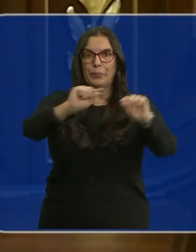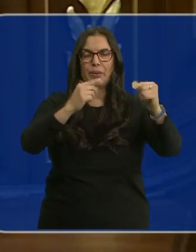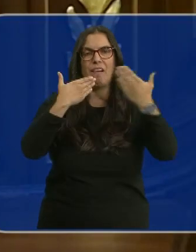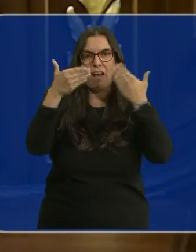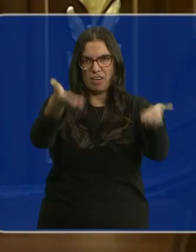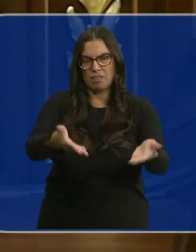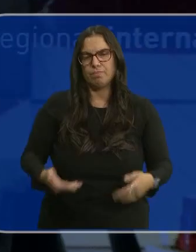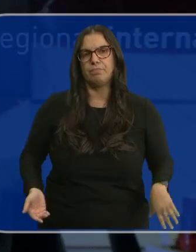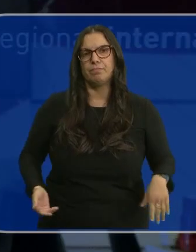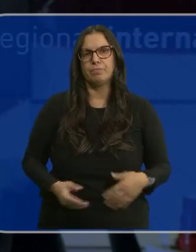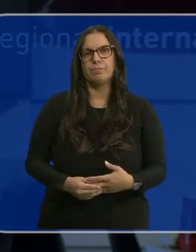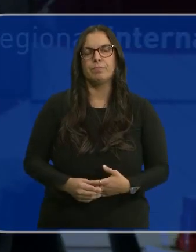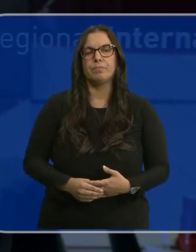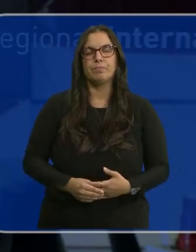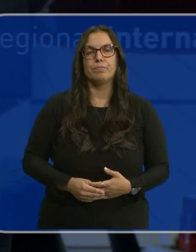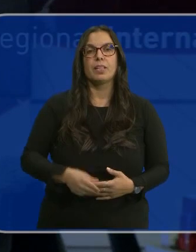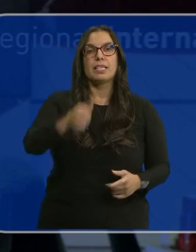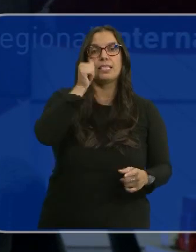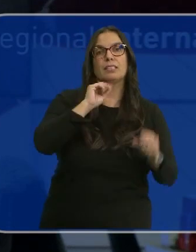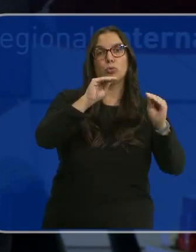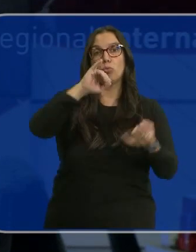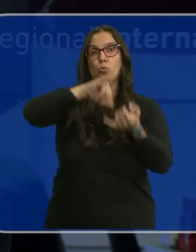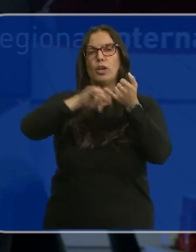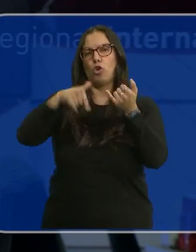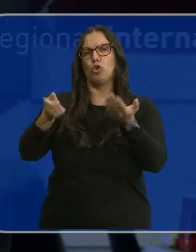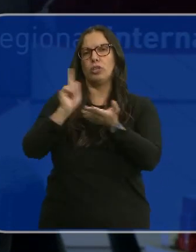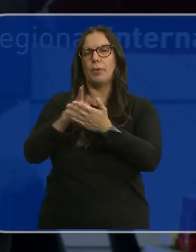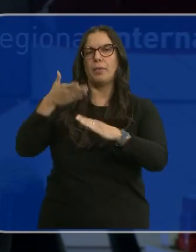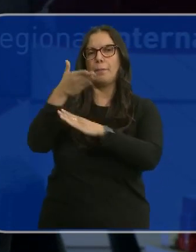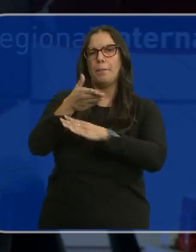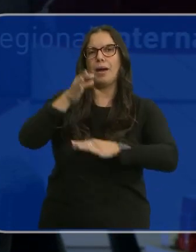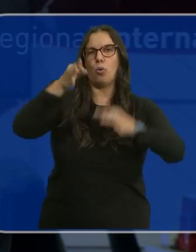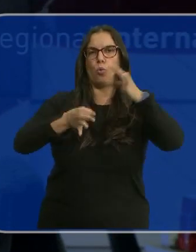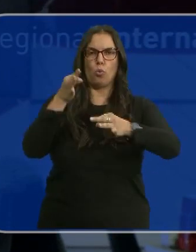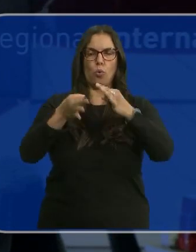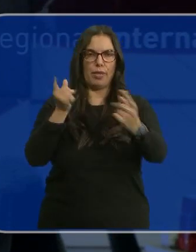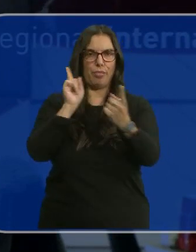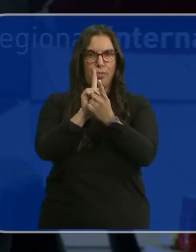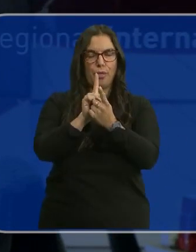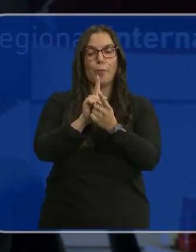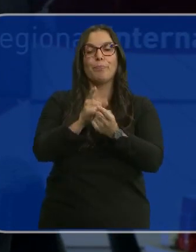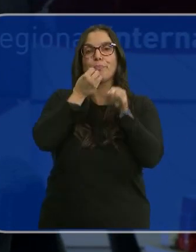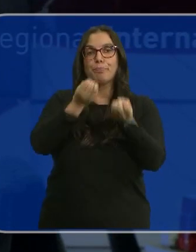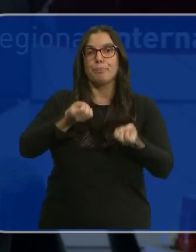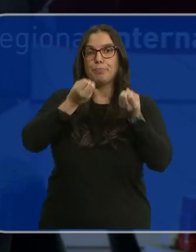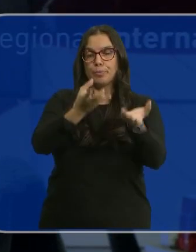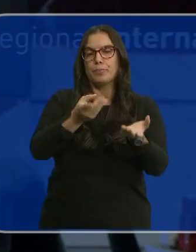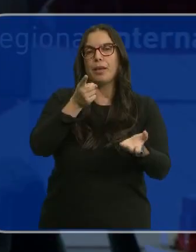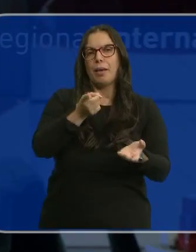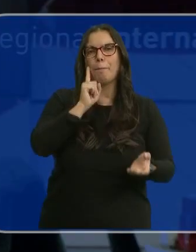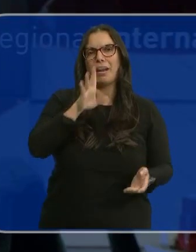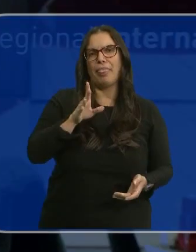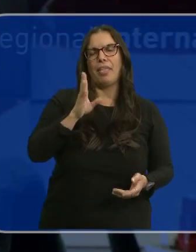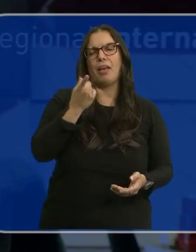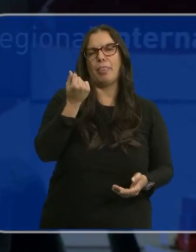dialogar. Begoña Gómez ha vuelto a declarar hoy ante el juez Peinado. La esposa del presidente del Gobierno lo ha hecho como investigada por